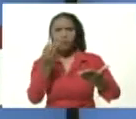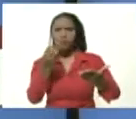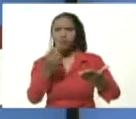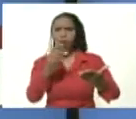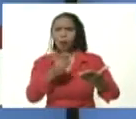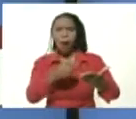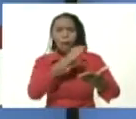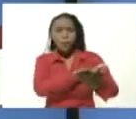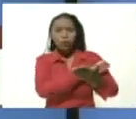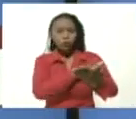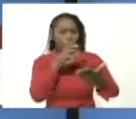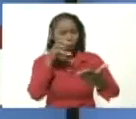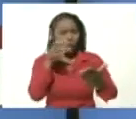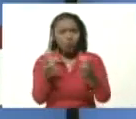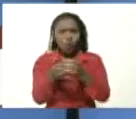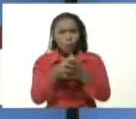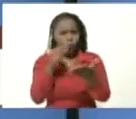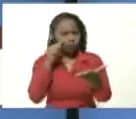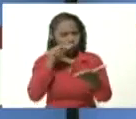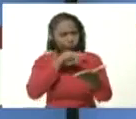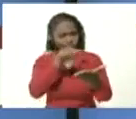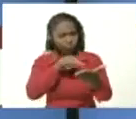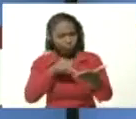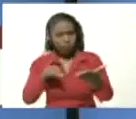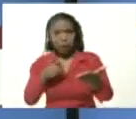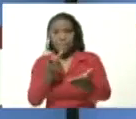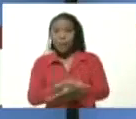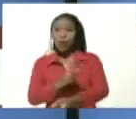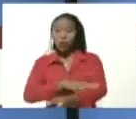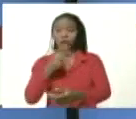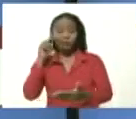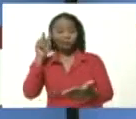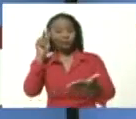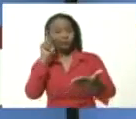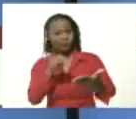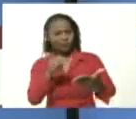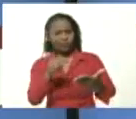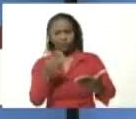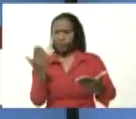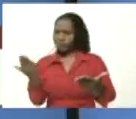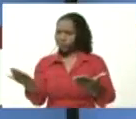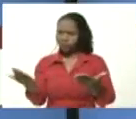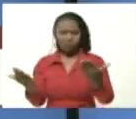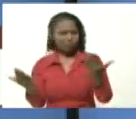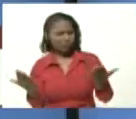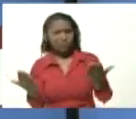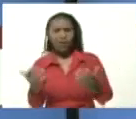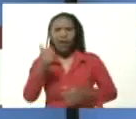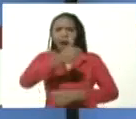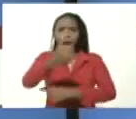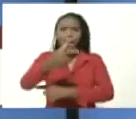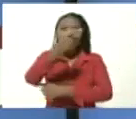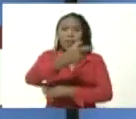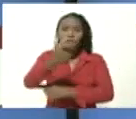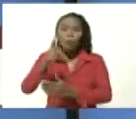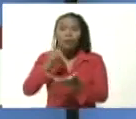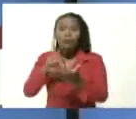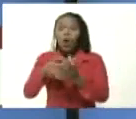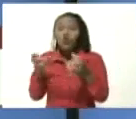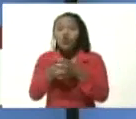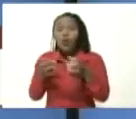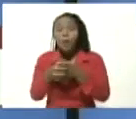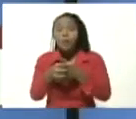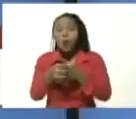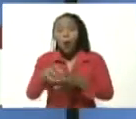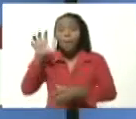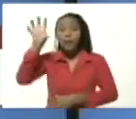partidos opositores, y peor aún, cuando uno observa la correlación que por cada candidato del Gran Polo Patriótico,